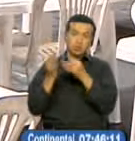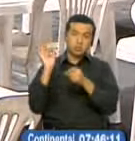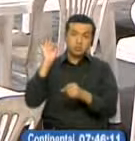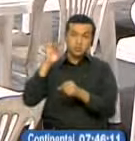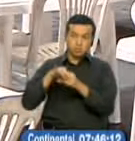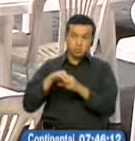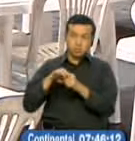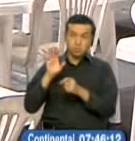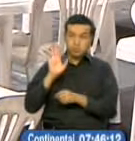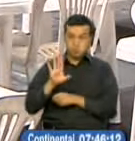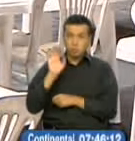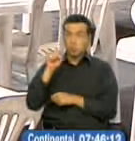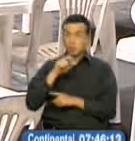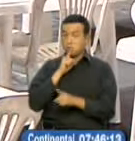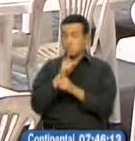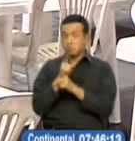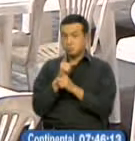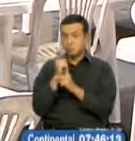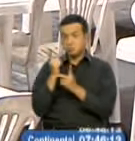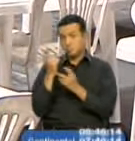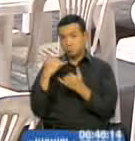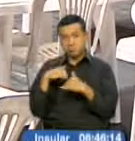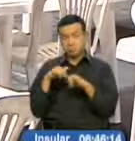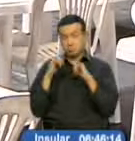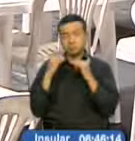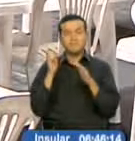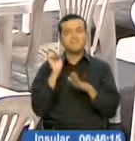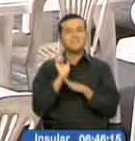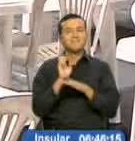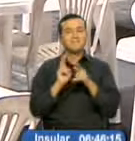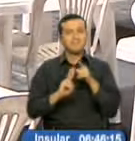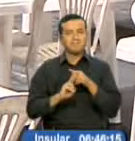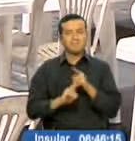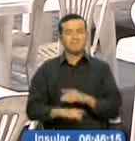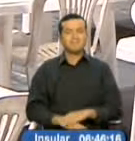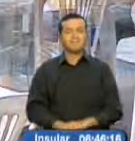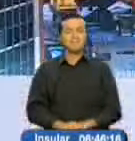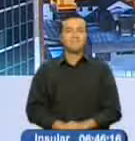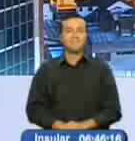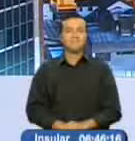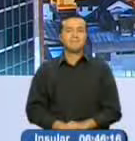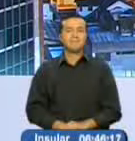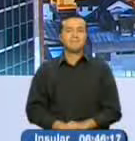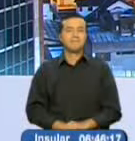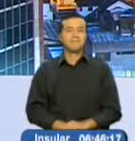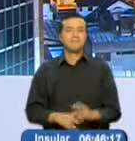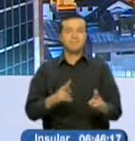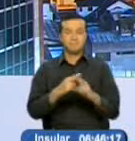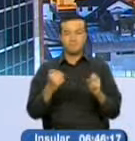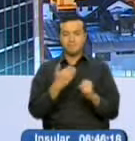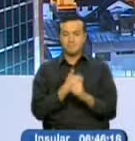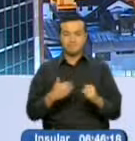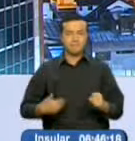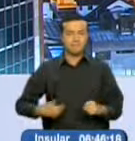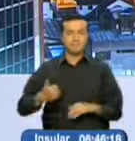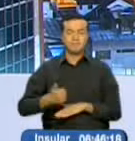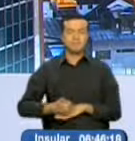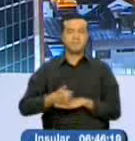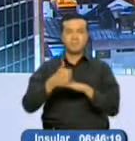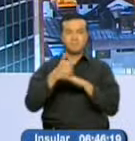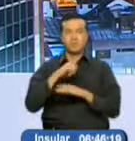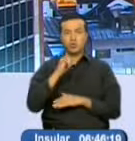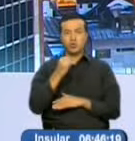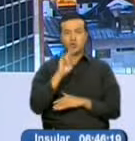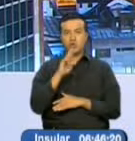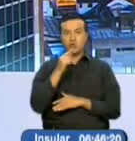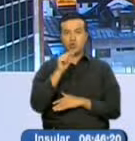y la apelación ante el Tribunal Contencioso Electoral. César García, Ecuador TV. El expresidente del Tribunal Supremo Electoral, Jorge